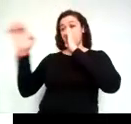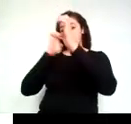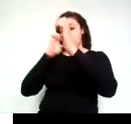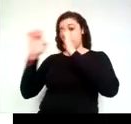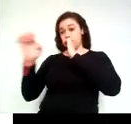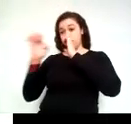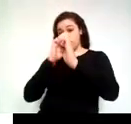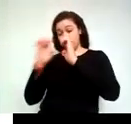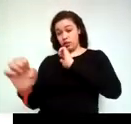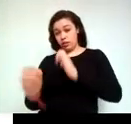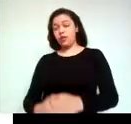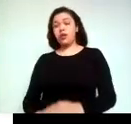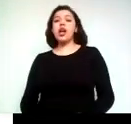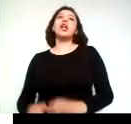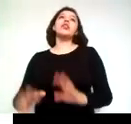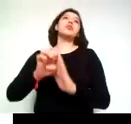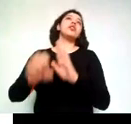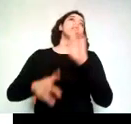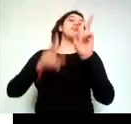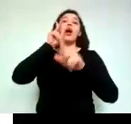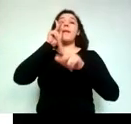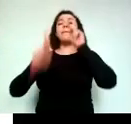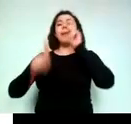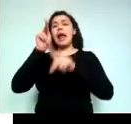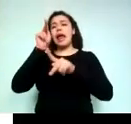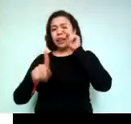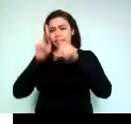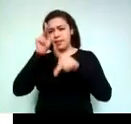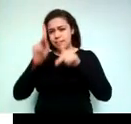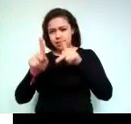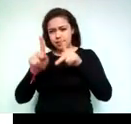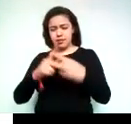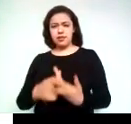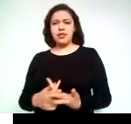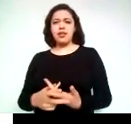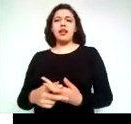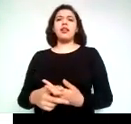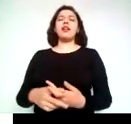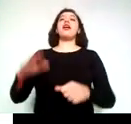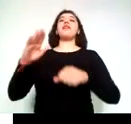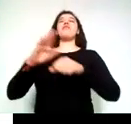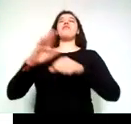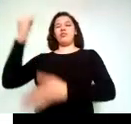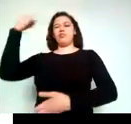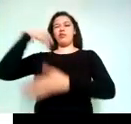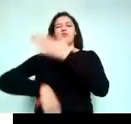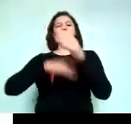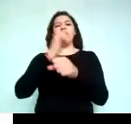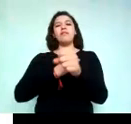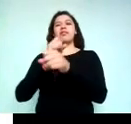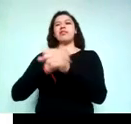decir, platicar y hacer, pues darle mayor profundidad a estos temas para